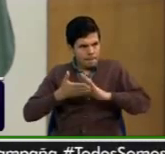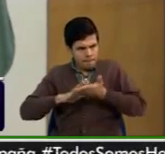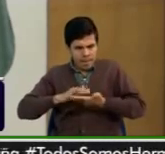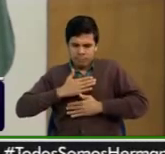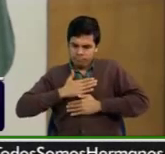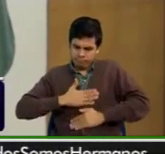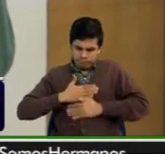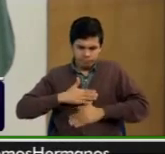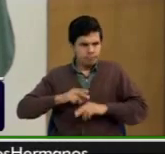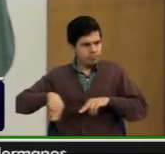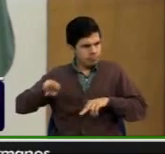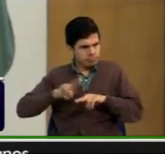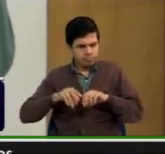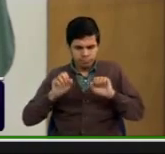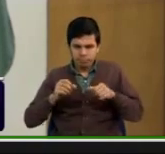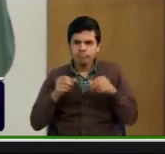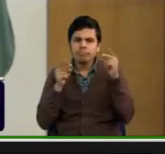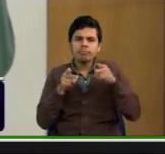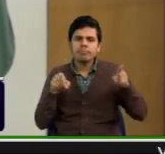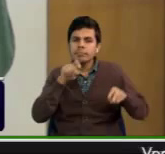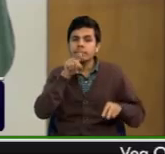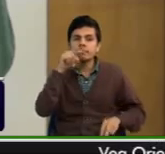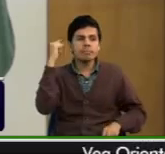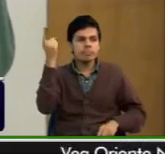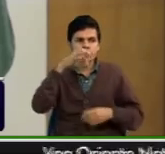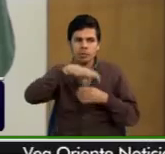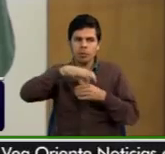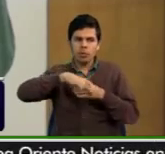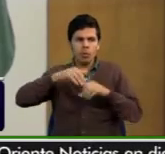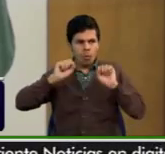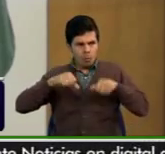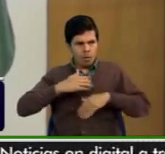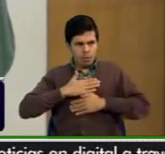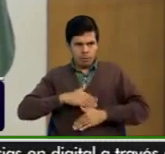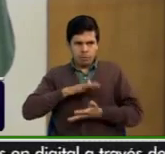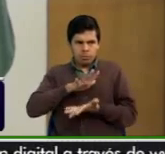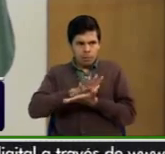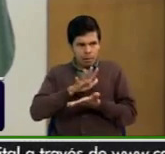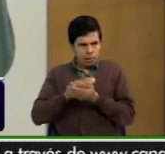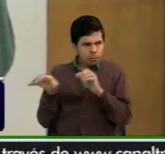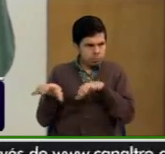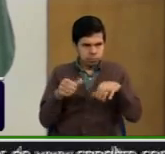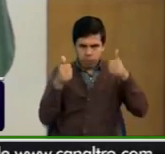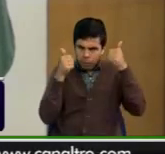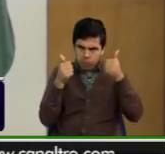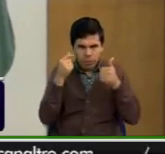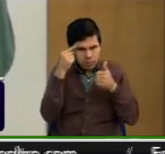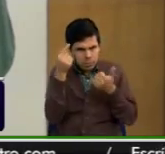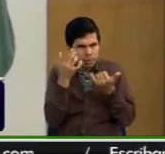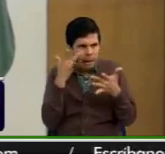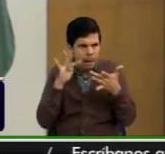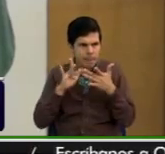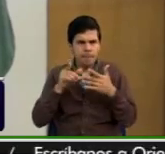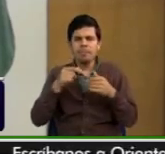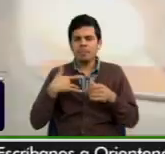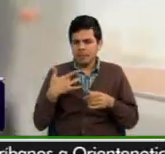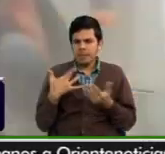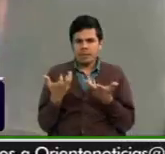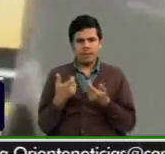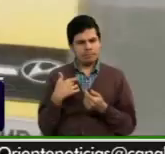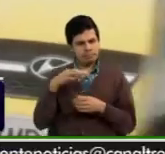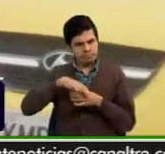tranquilidad, normalidad, para garantizarles a los bumangueses unas elecciones claras y unos resultados transparentes que correspondan a la voluntad expresada en las